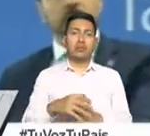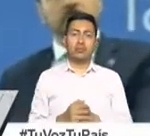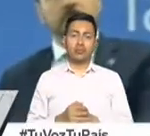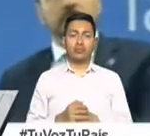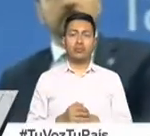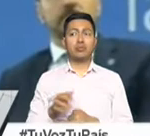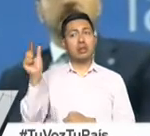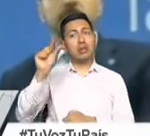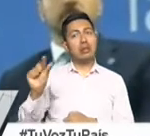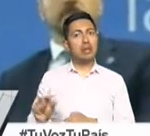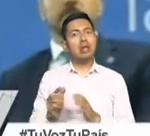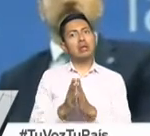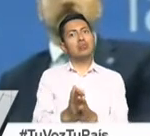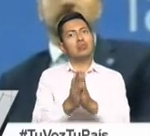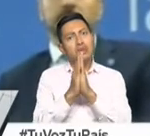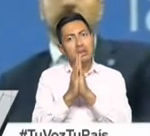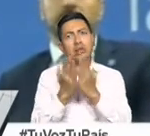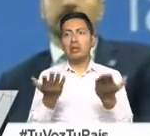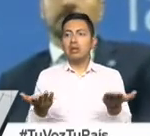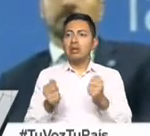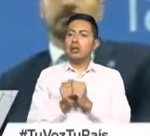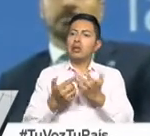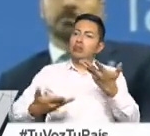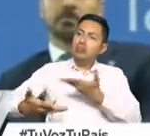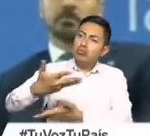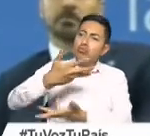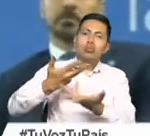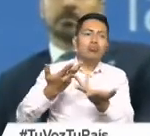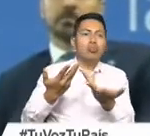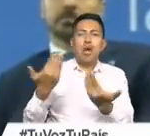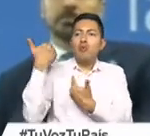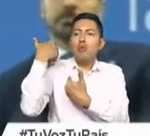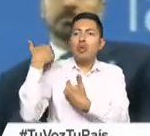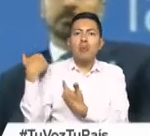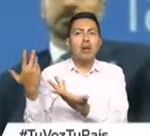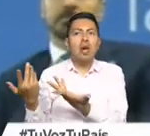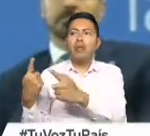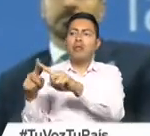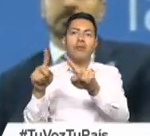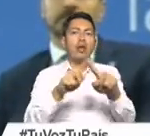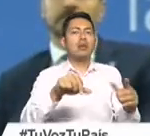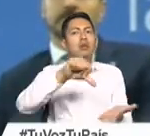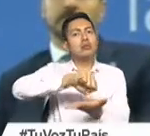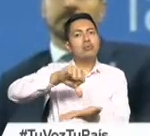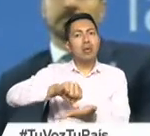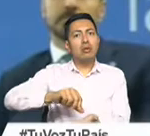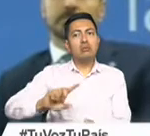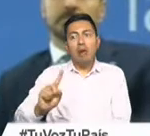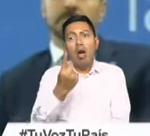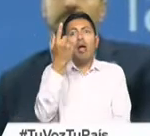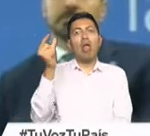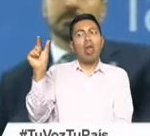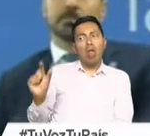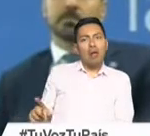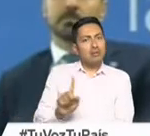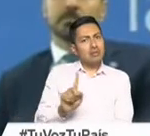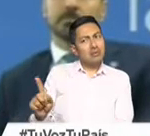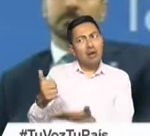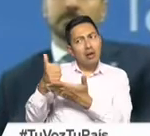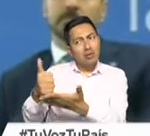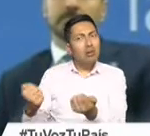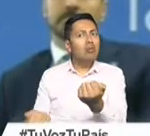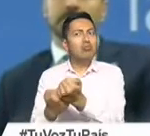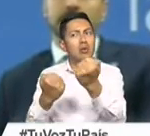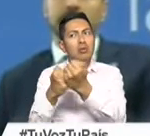Italia pide que se comparta esta carga a nivel europeo, si Europa quiere continuar con sus valores, su historia y su propia